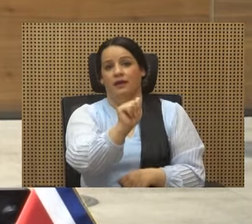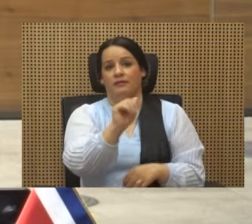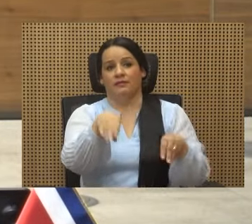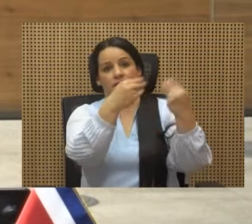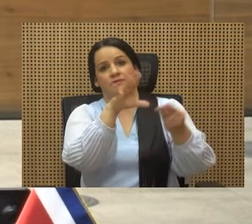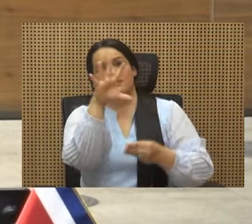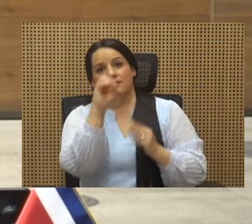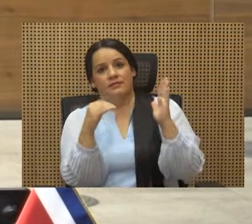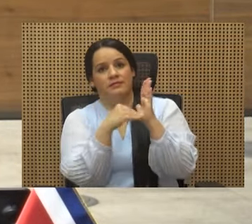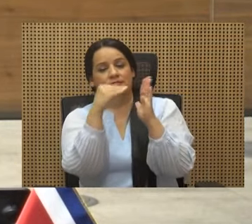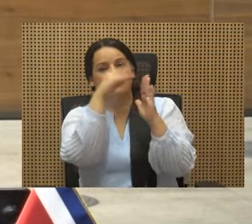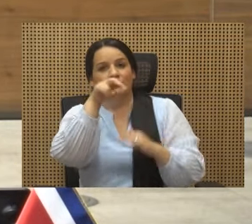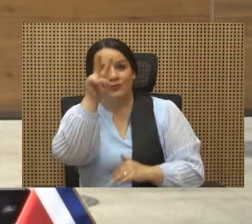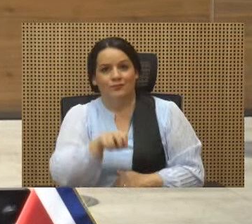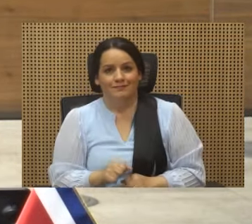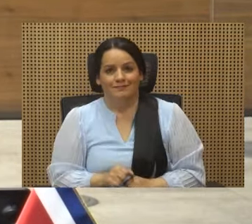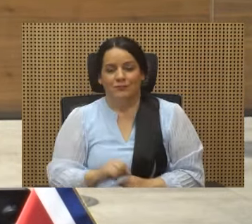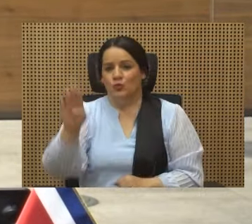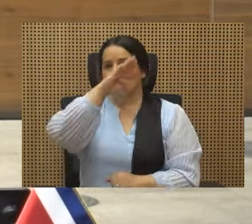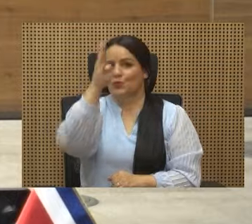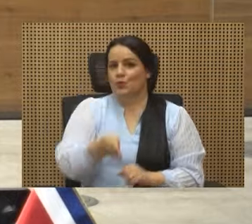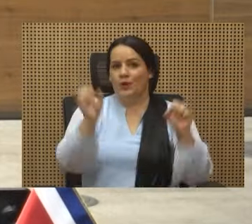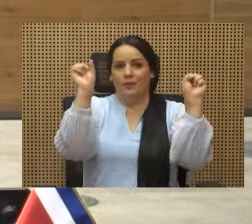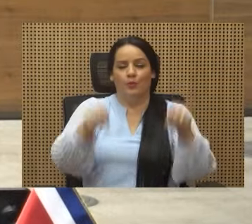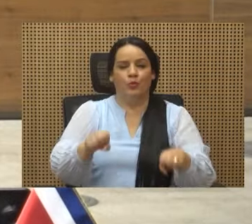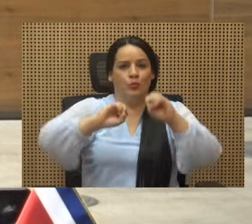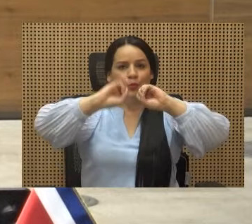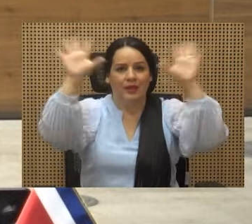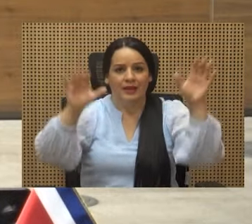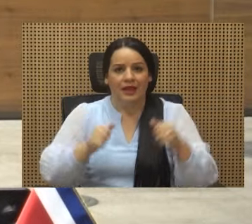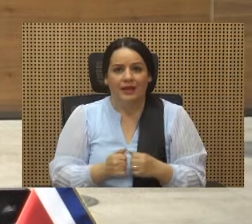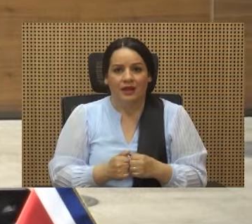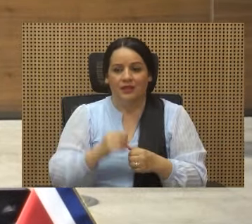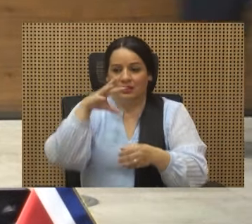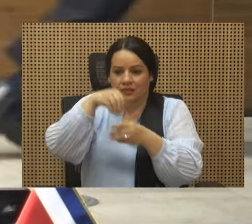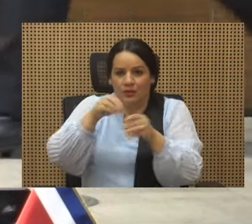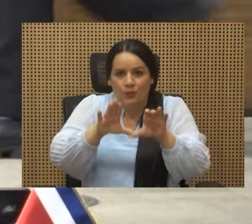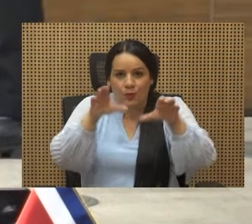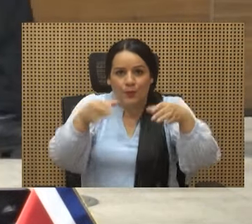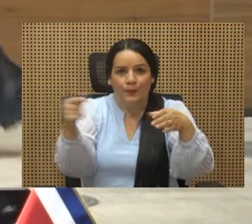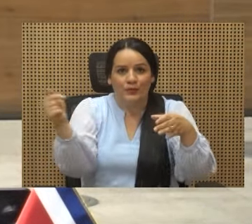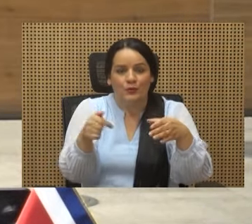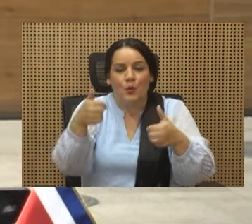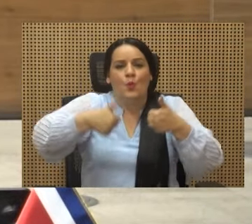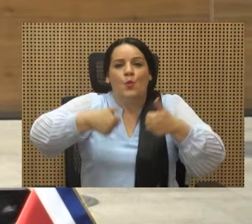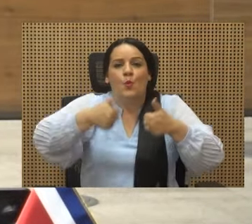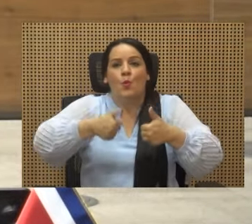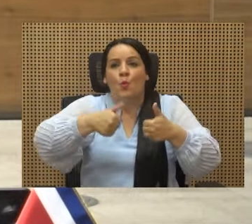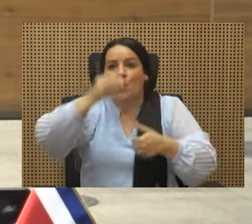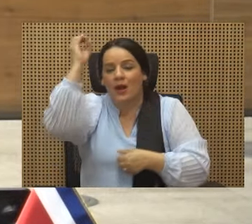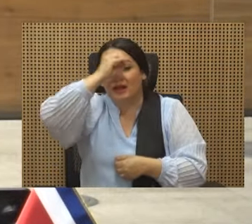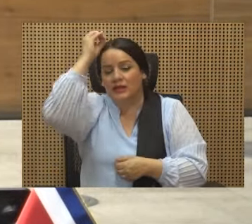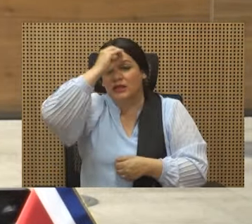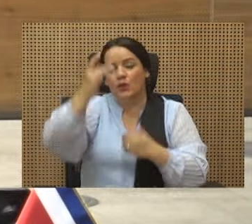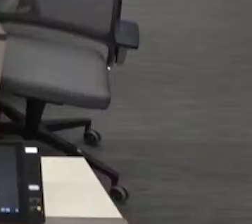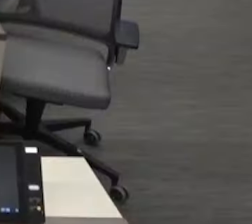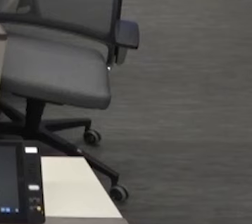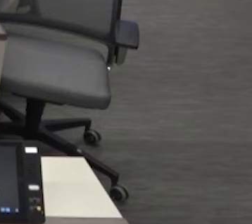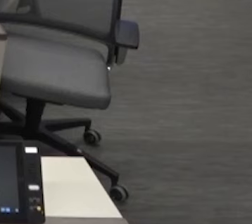colones nunca pudo aclarar en la comisión Cuál fue el criterio técnico que se